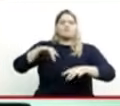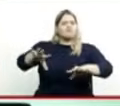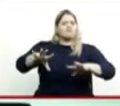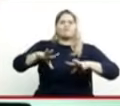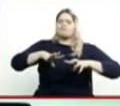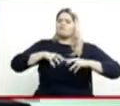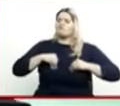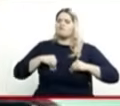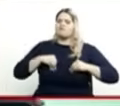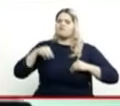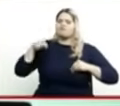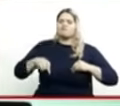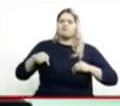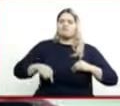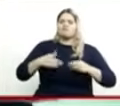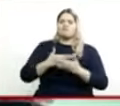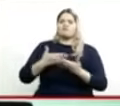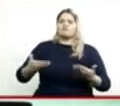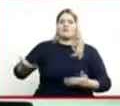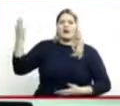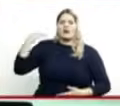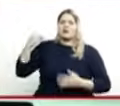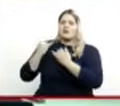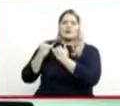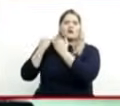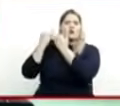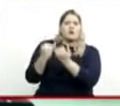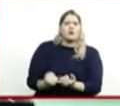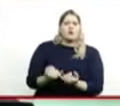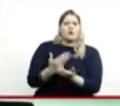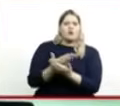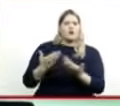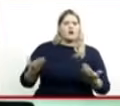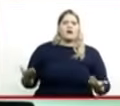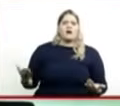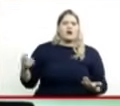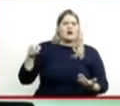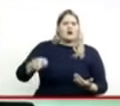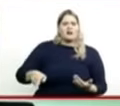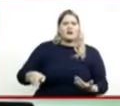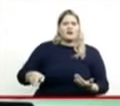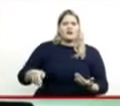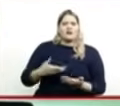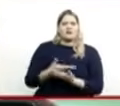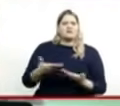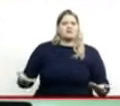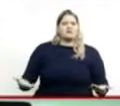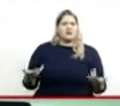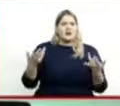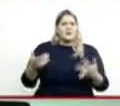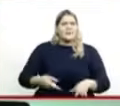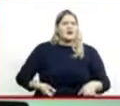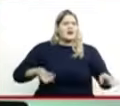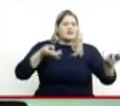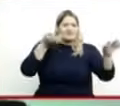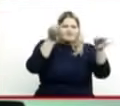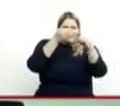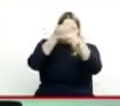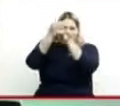modelo administrativo perverso actual que impide o retrasa la reparación de los